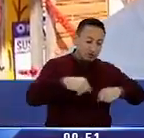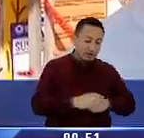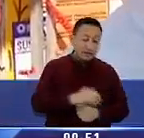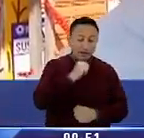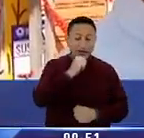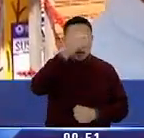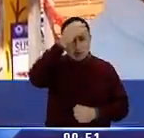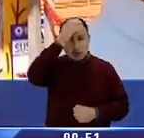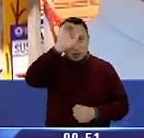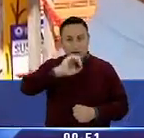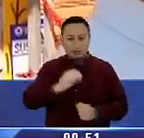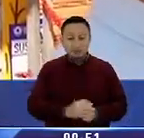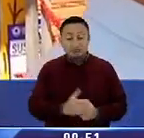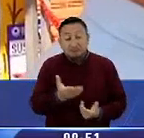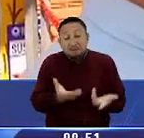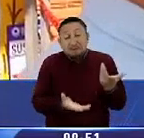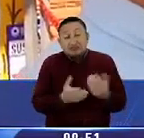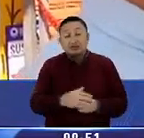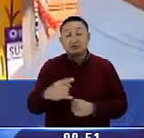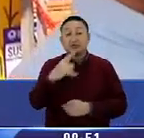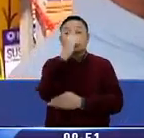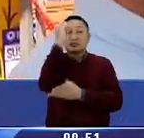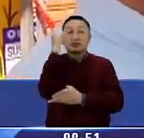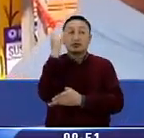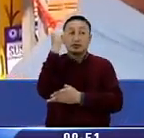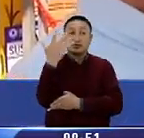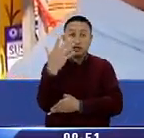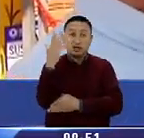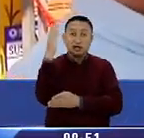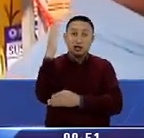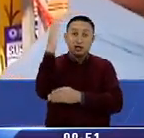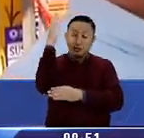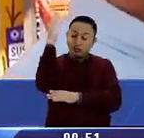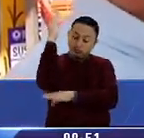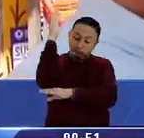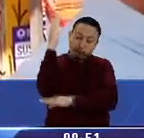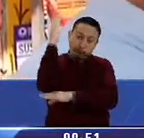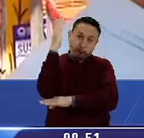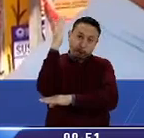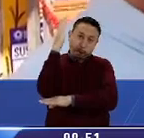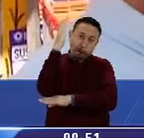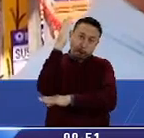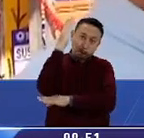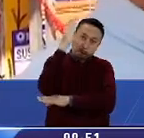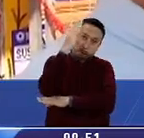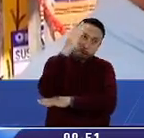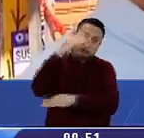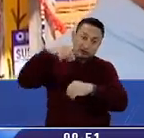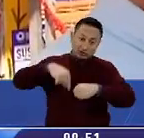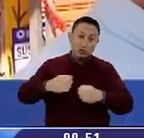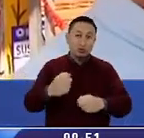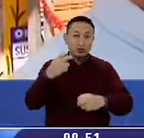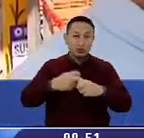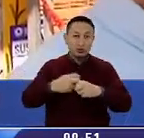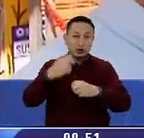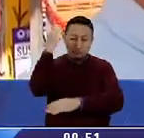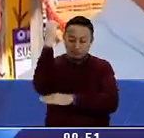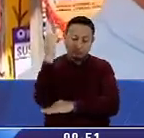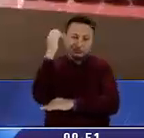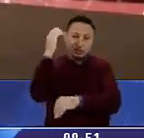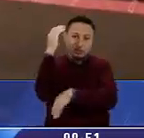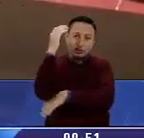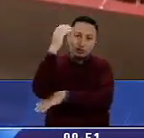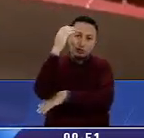aquella época. Muy probablemente este edificio tenga que estar descansando en pilotes, pero que no han de haber llegado al estrato rígido, al fondo, al estrato